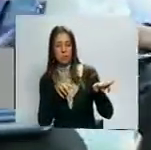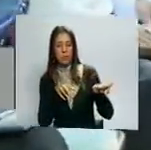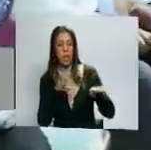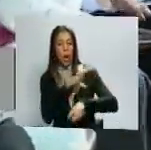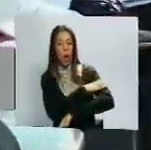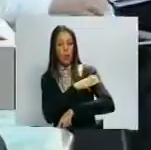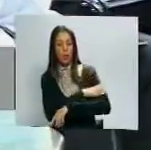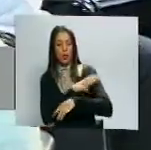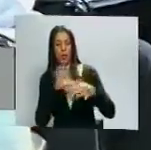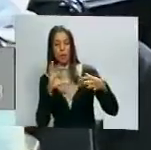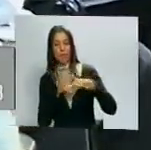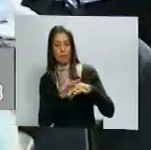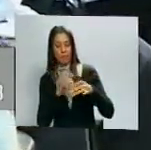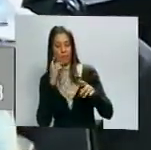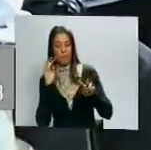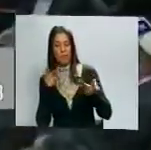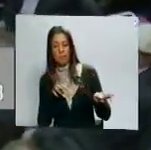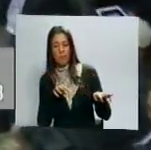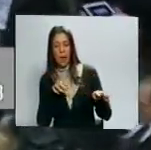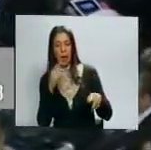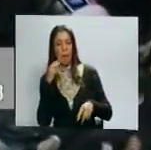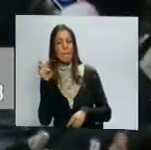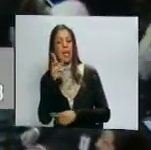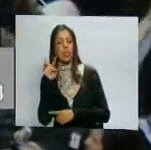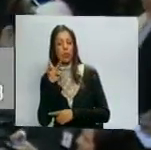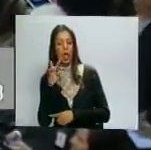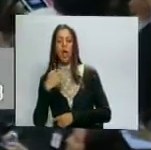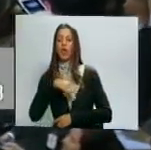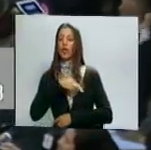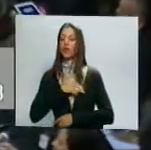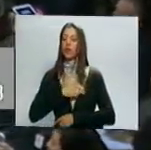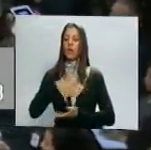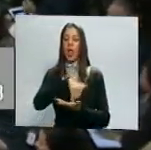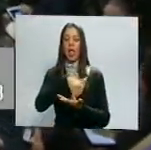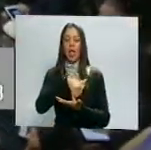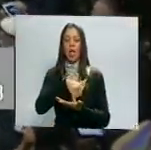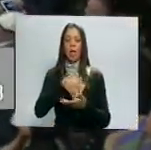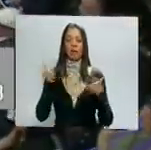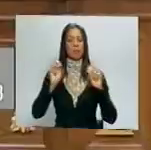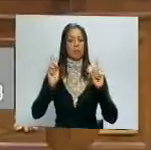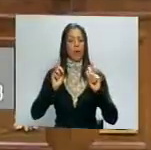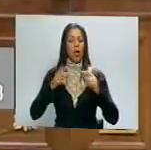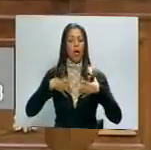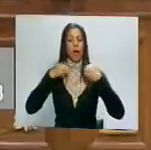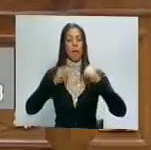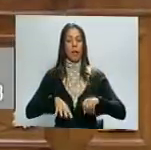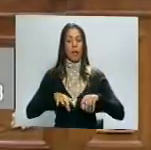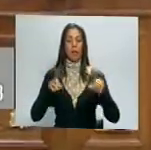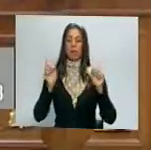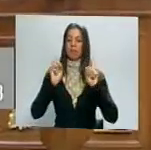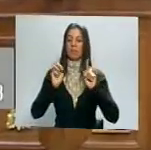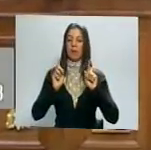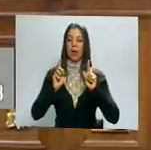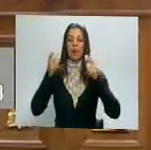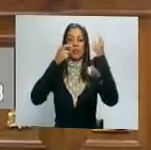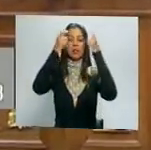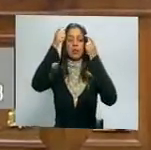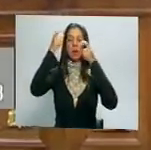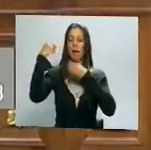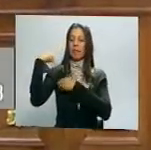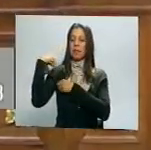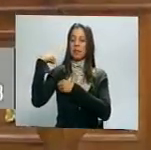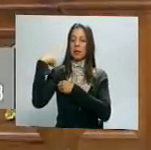sepan en el mundo y aquí en Venezuela, que nosotros no nos vamos a rendir. Que nosotros estaremos, como nos llamó el comandante Hugo